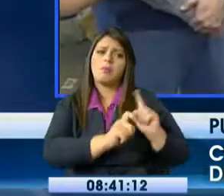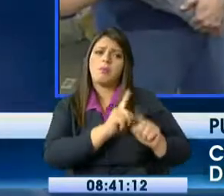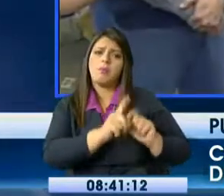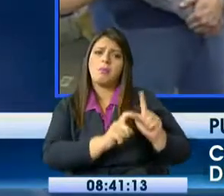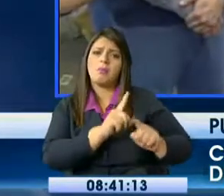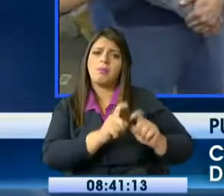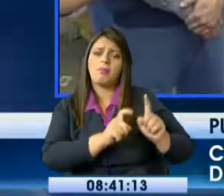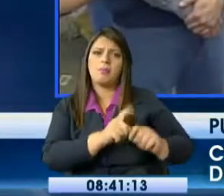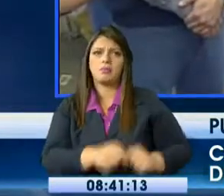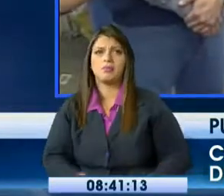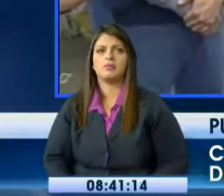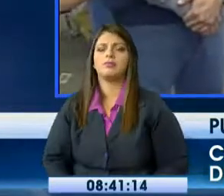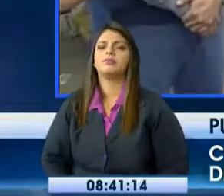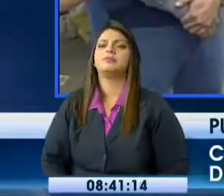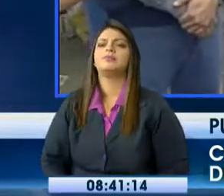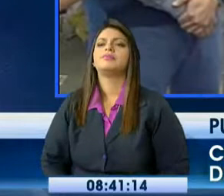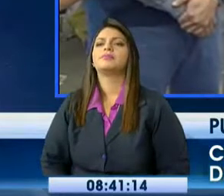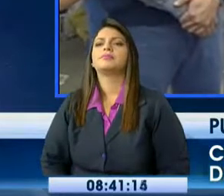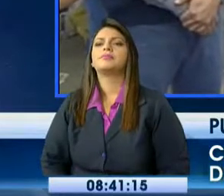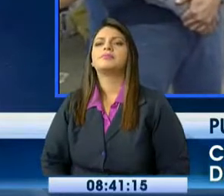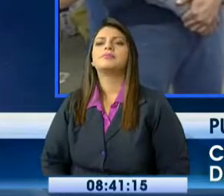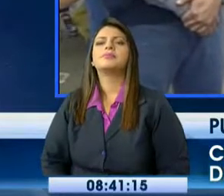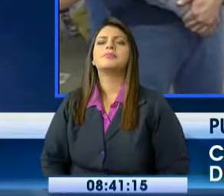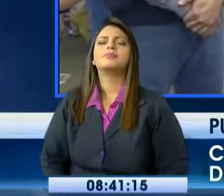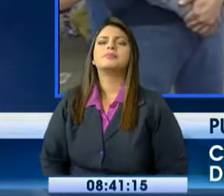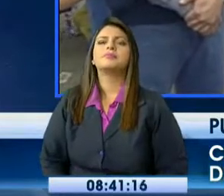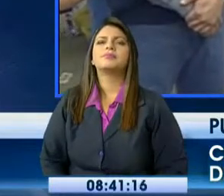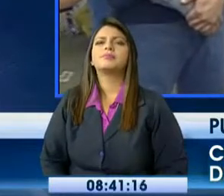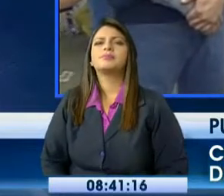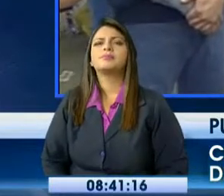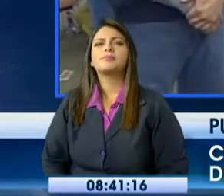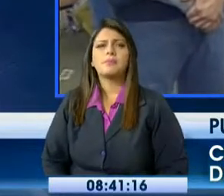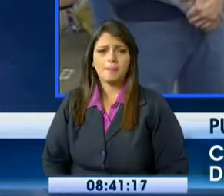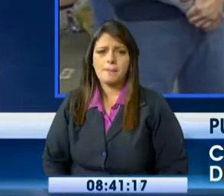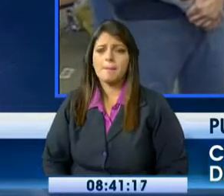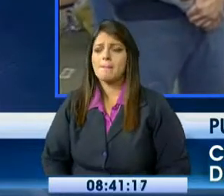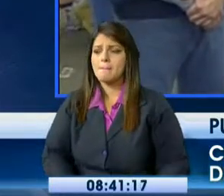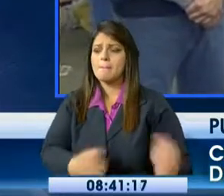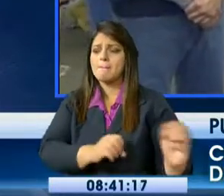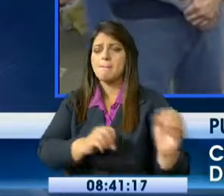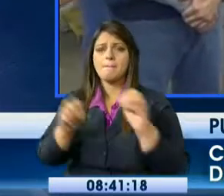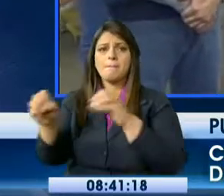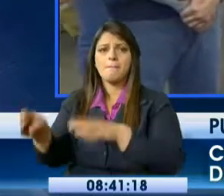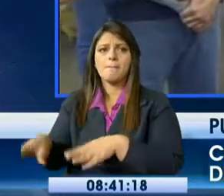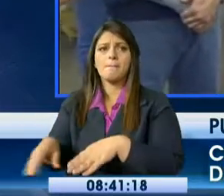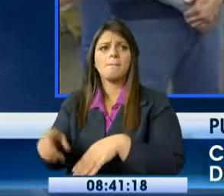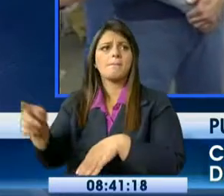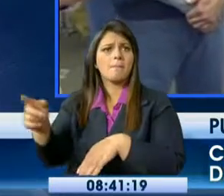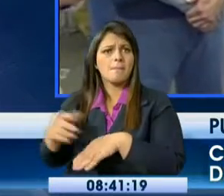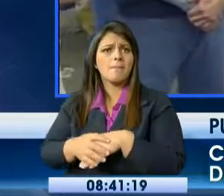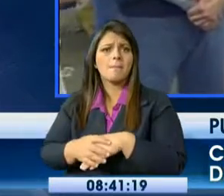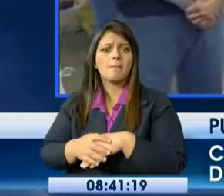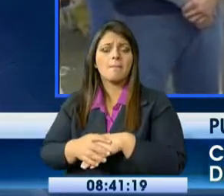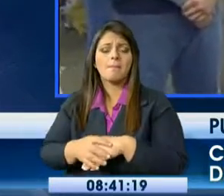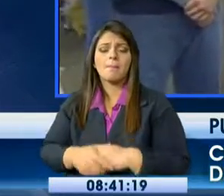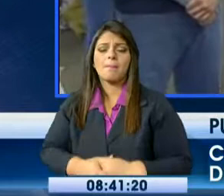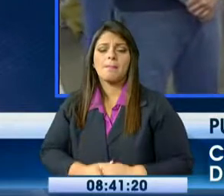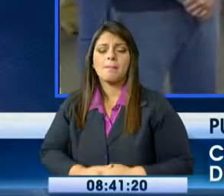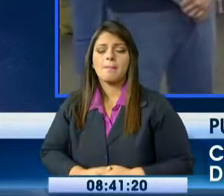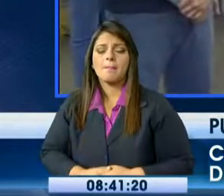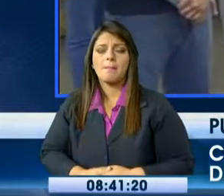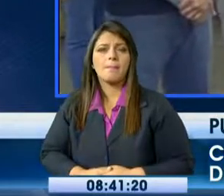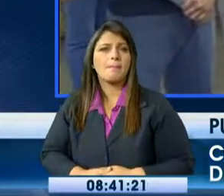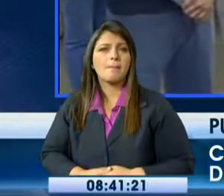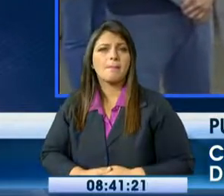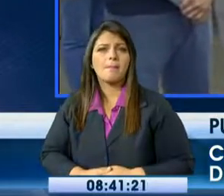empresa de agua potable, con varios sectores y dirigentes para que vayan a visitar la obra que le va a dar agua potable a la ciudad. Me parece excelente. Por ejemplo,